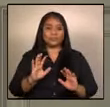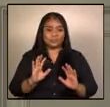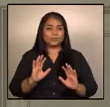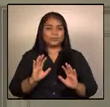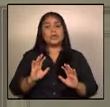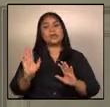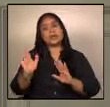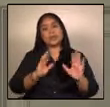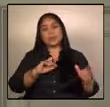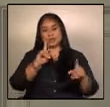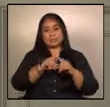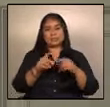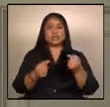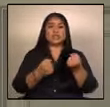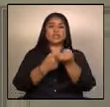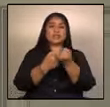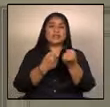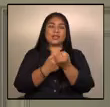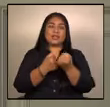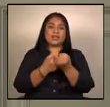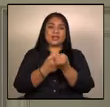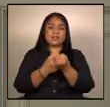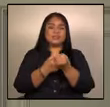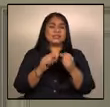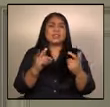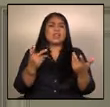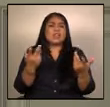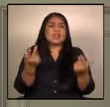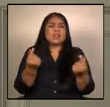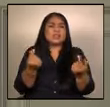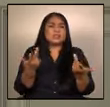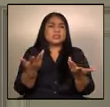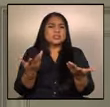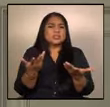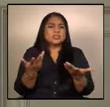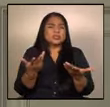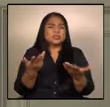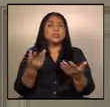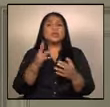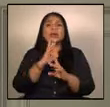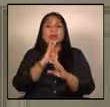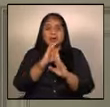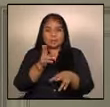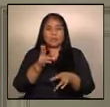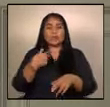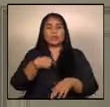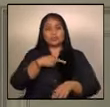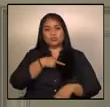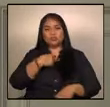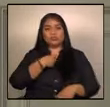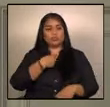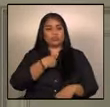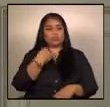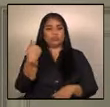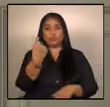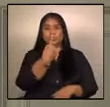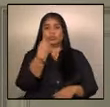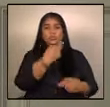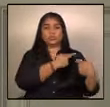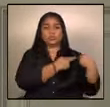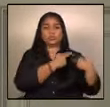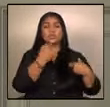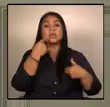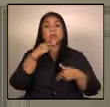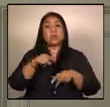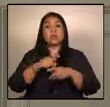en la parte de sostenibilidad, ¿qué estamos haciendo al respecto? Las respuestas nos competen a todos. Los fundadores de